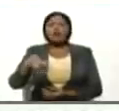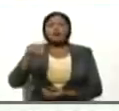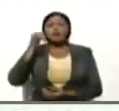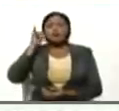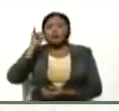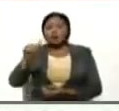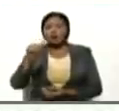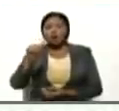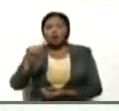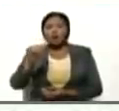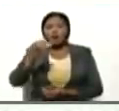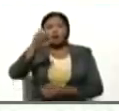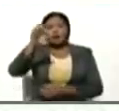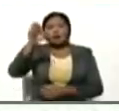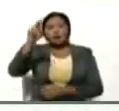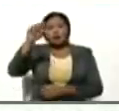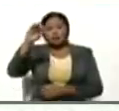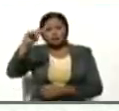León Heredia.